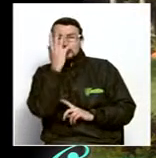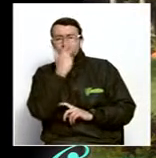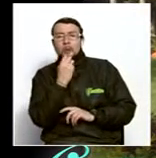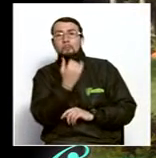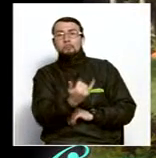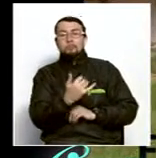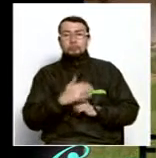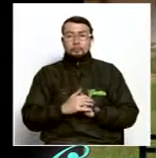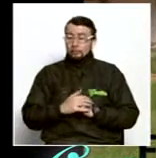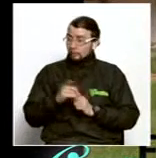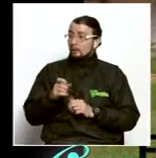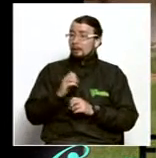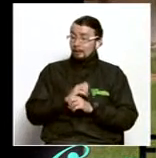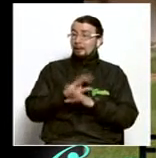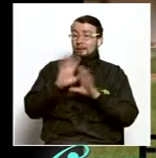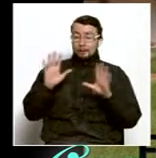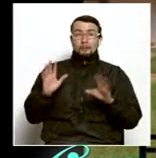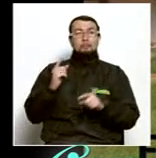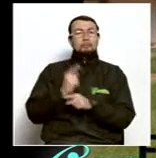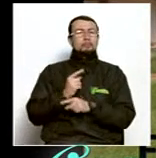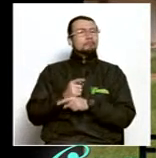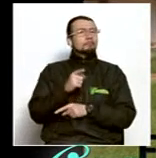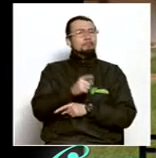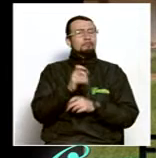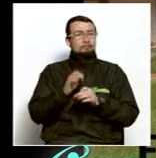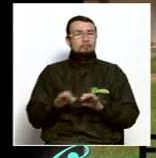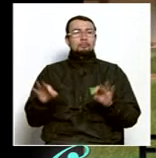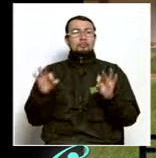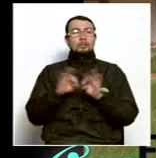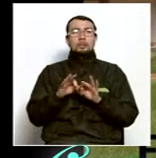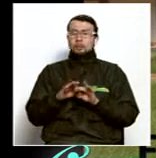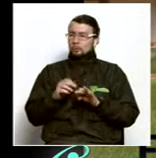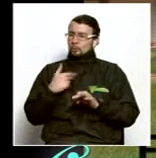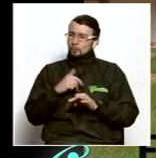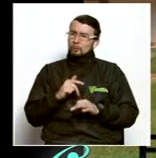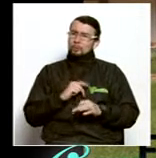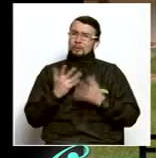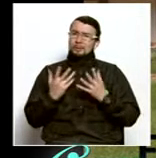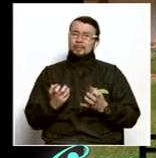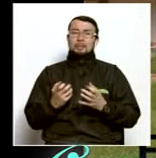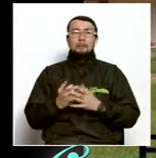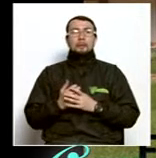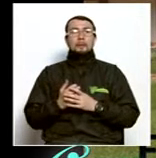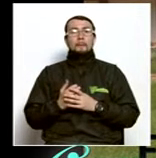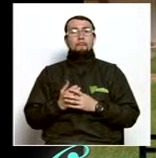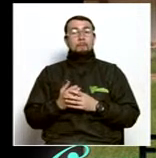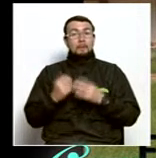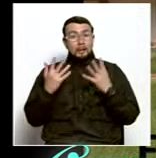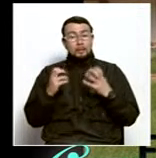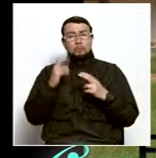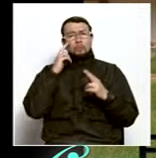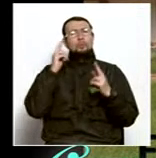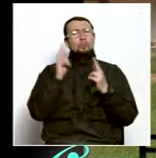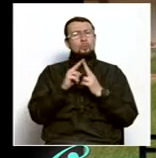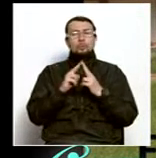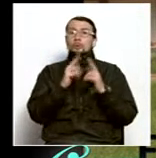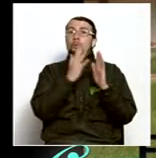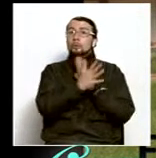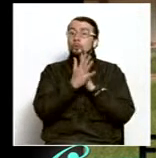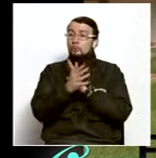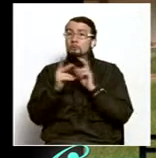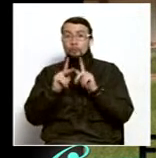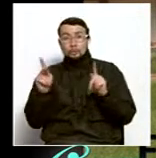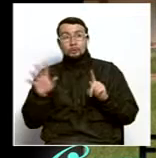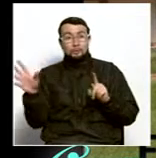Claro, doctor, y por eso es tan importante, también queremos como que darle a conocer o contarle pues a todos los televidentes